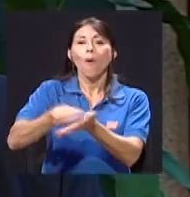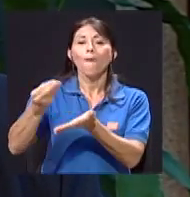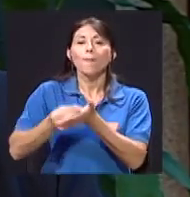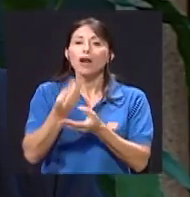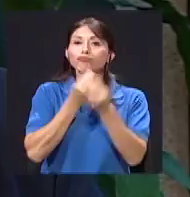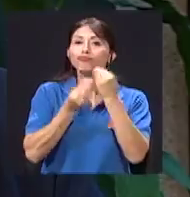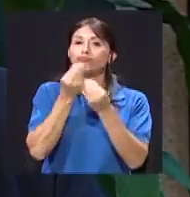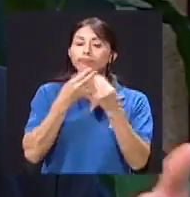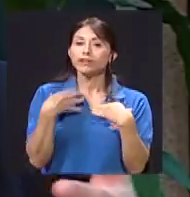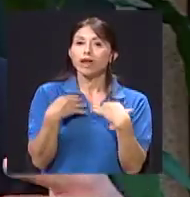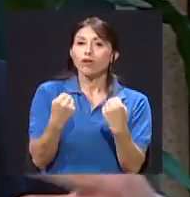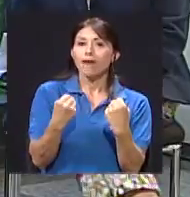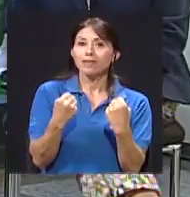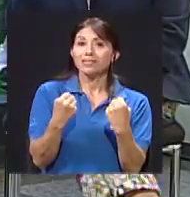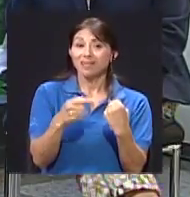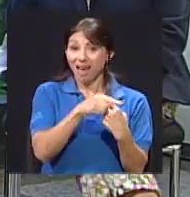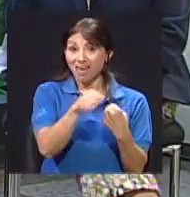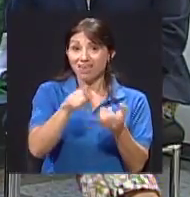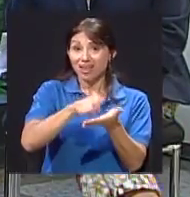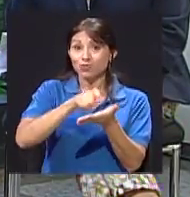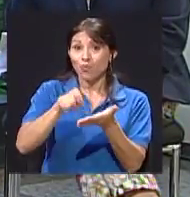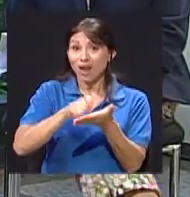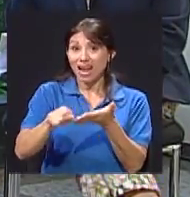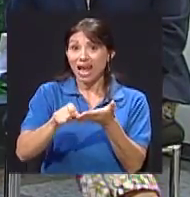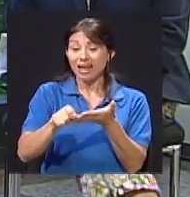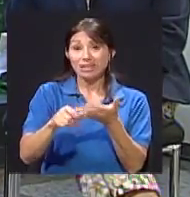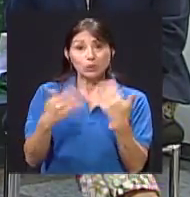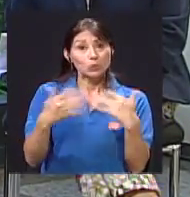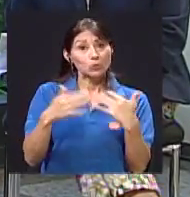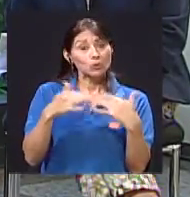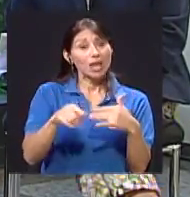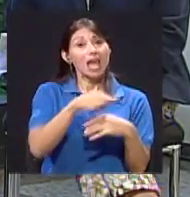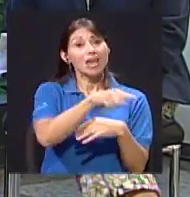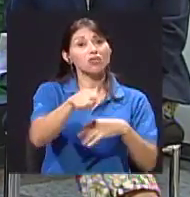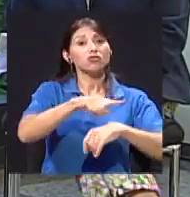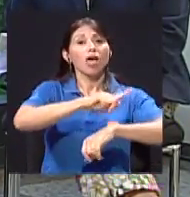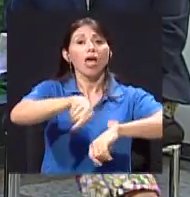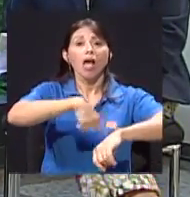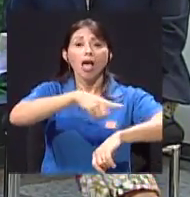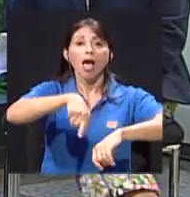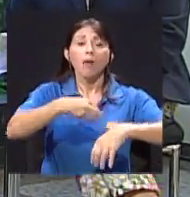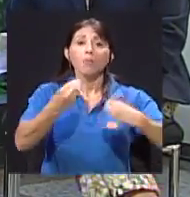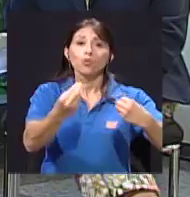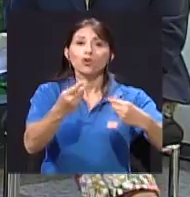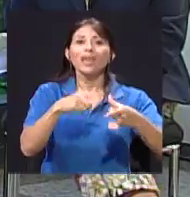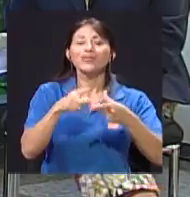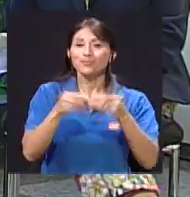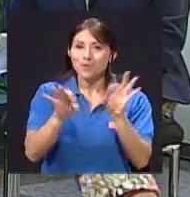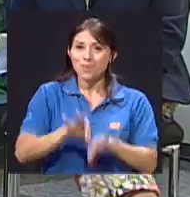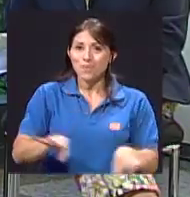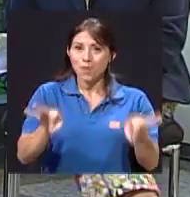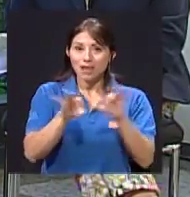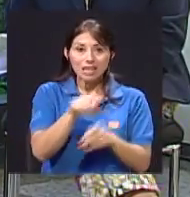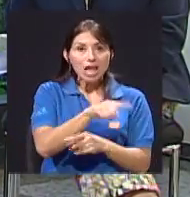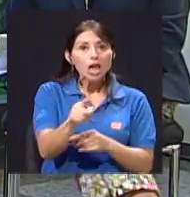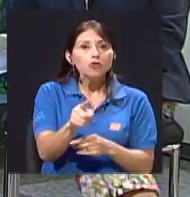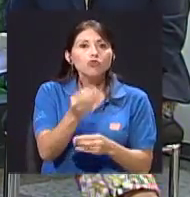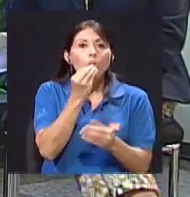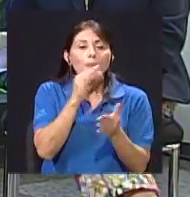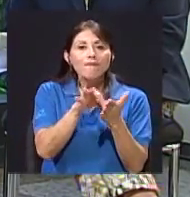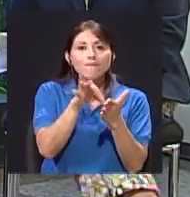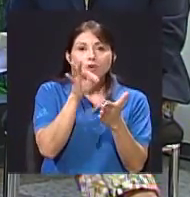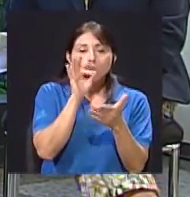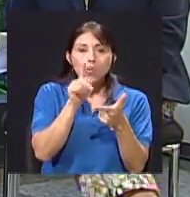saludables, donde pasan casi la mayoría del año, la mitad del día, pues comiendo. Entonces es necesario, nosotros visualizamos que comen